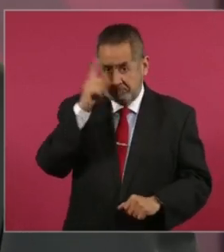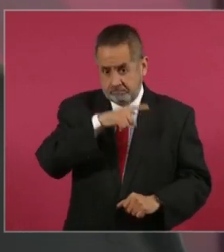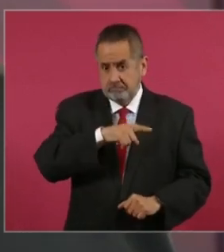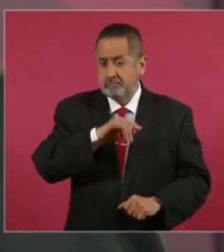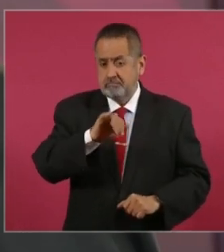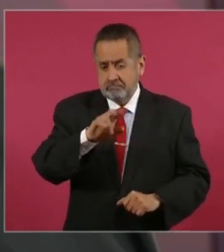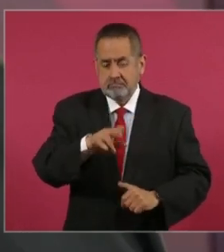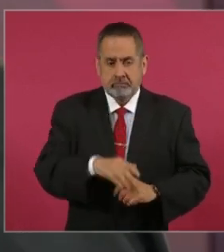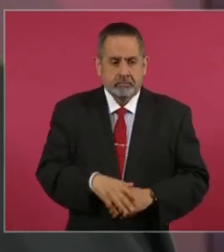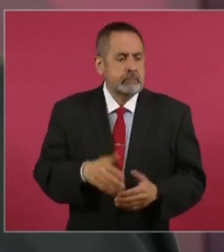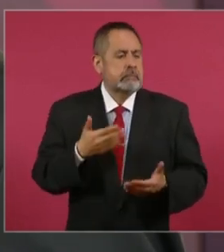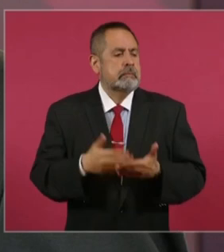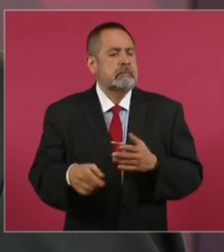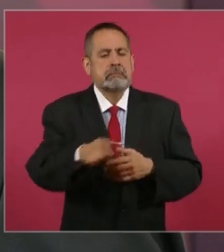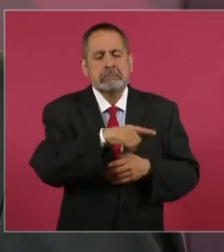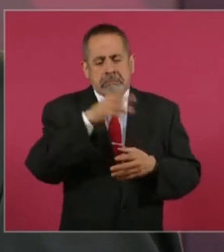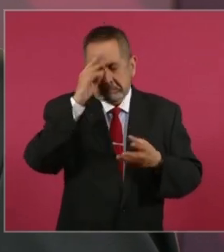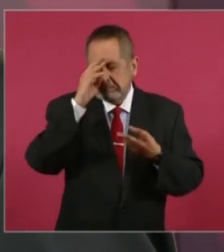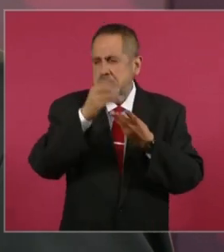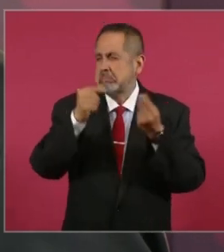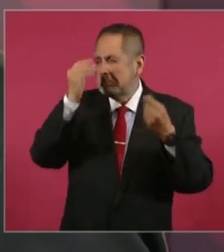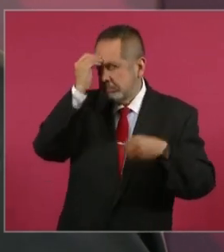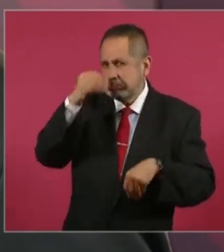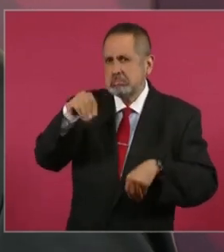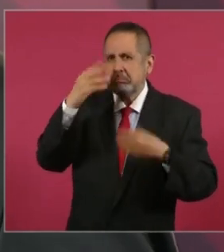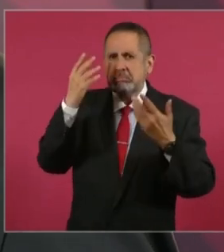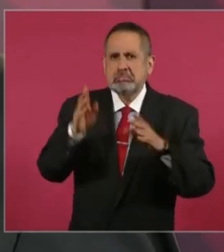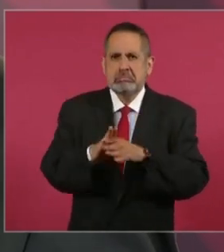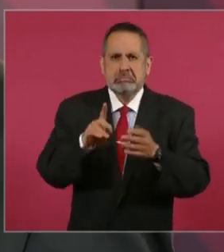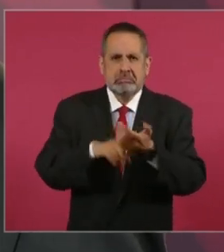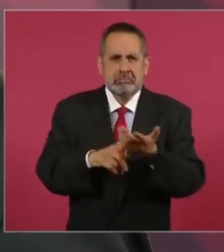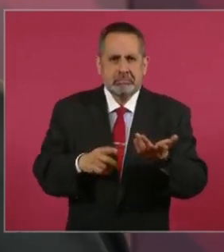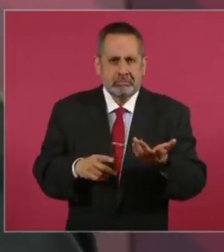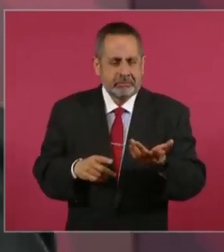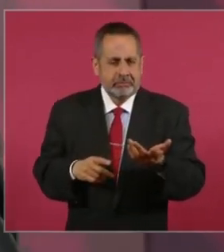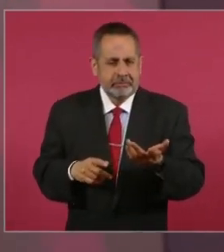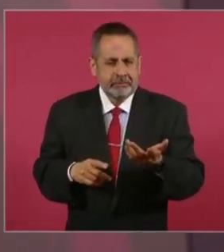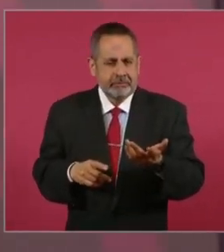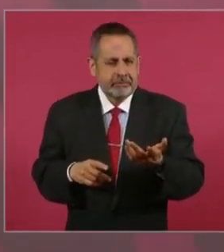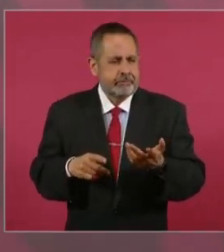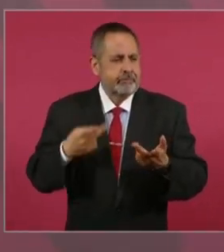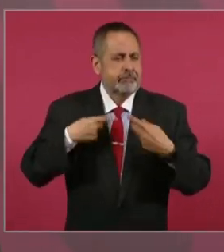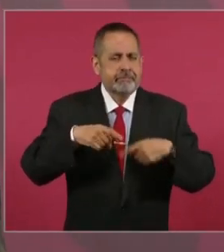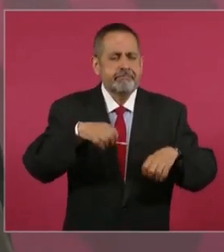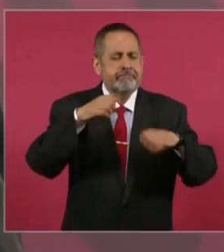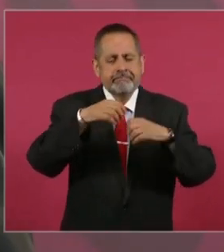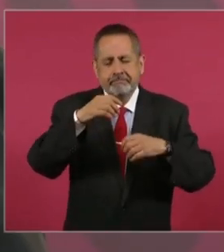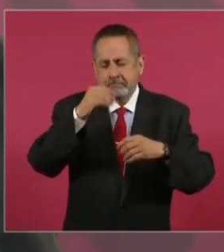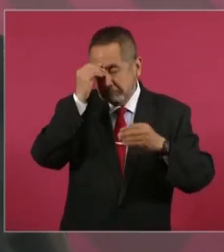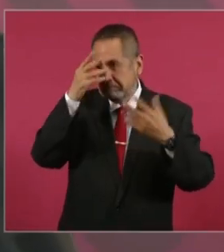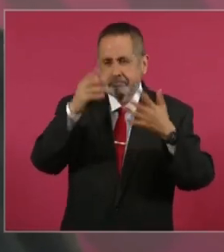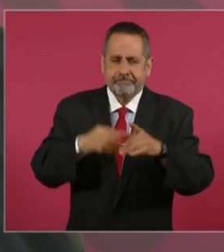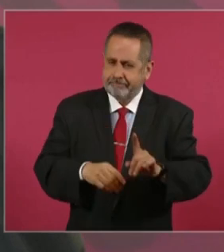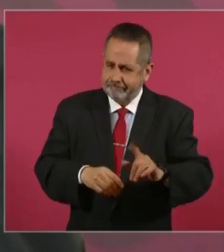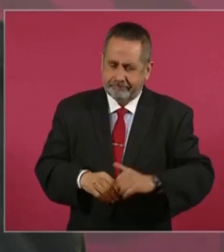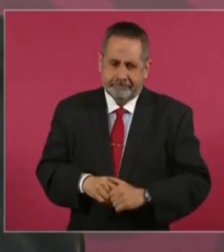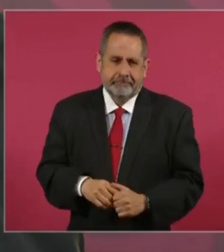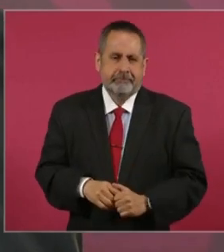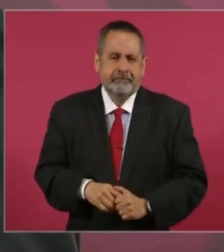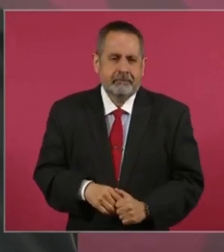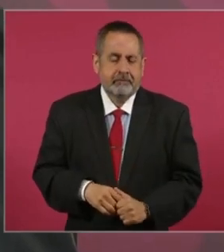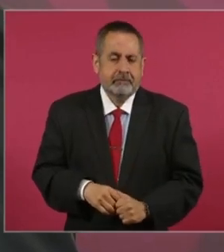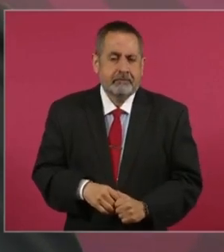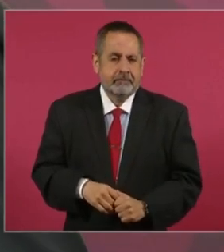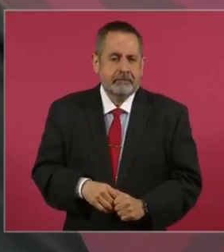Ahora se les olvida a los hombres más ricos del país